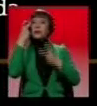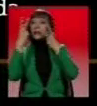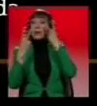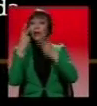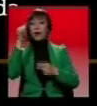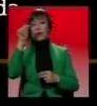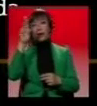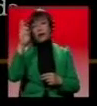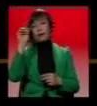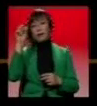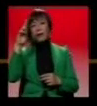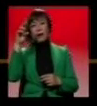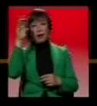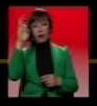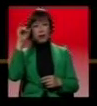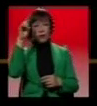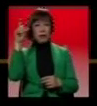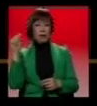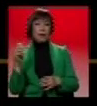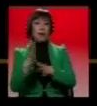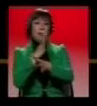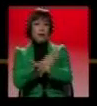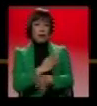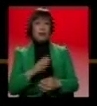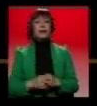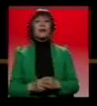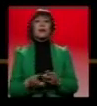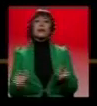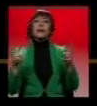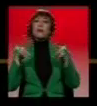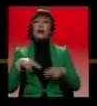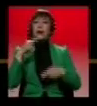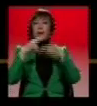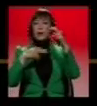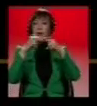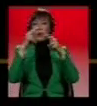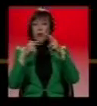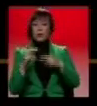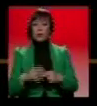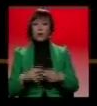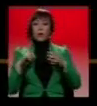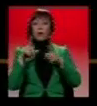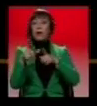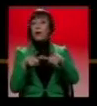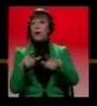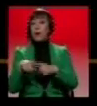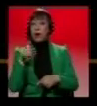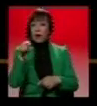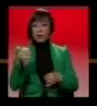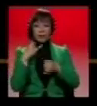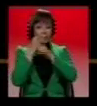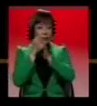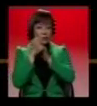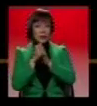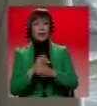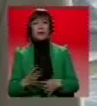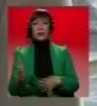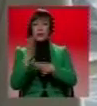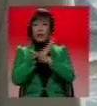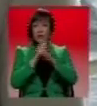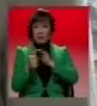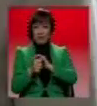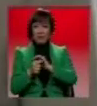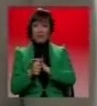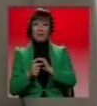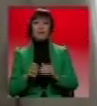en 1990. Formó parte de la construcción de la estación científica Pedro Vicente Maldonado en las Islas Greenwich.